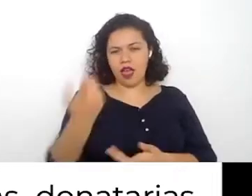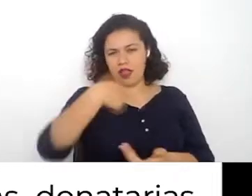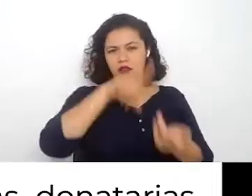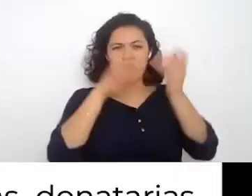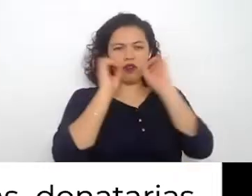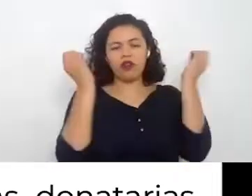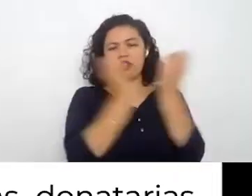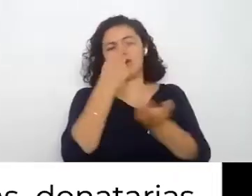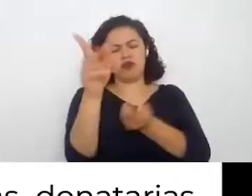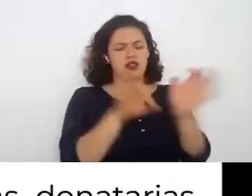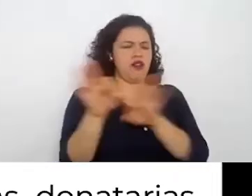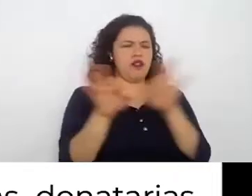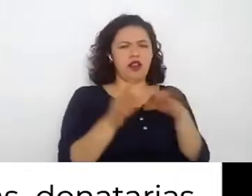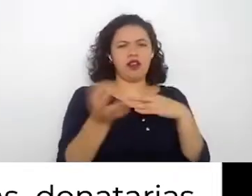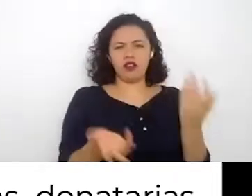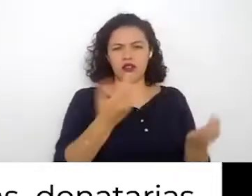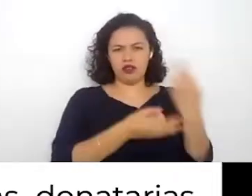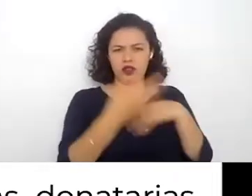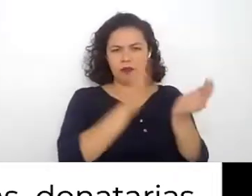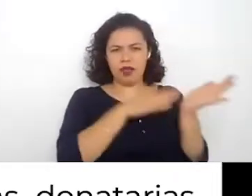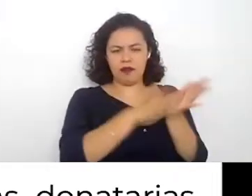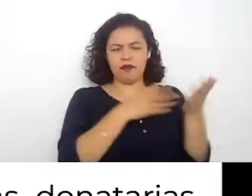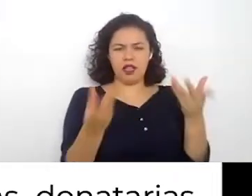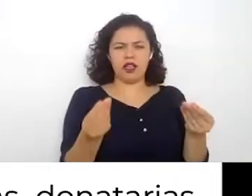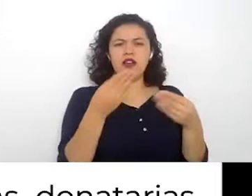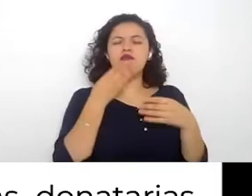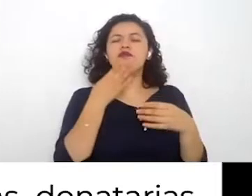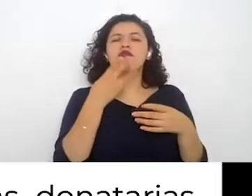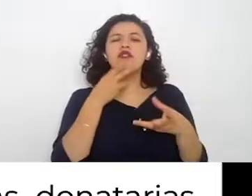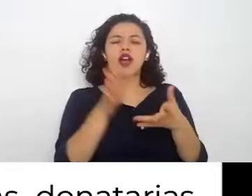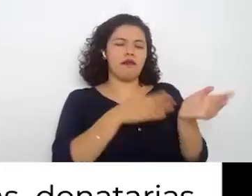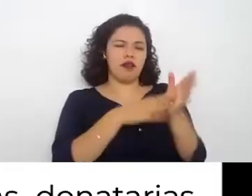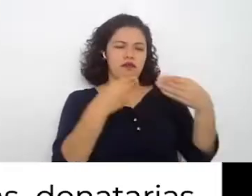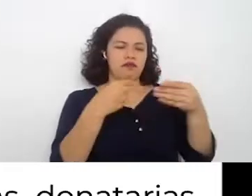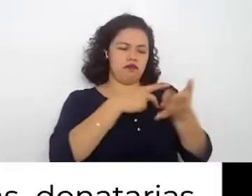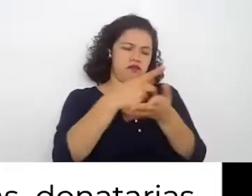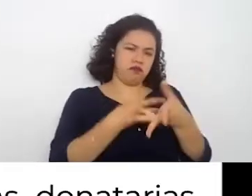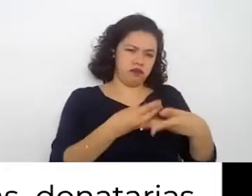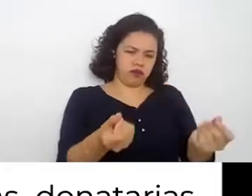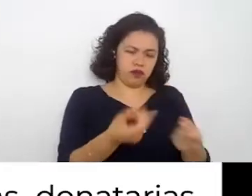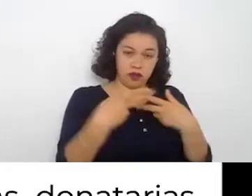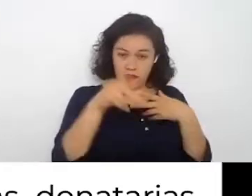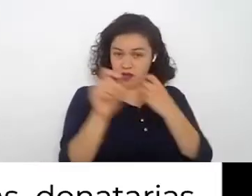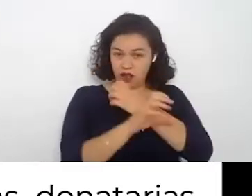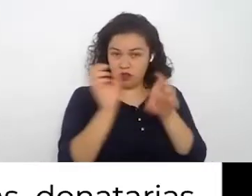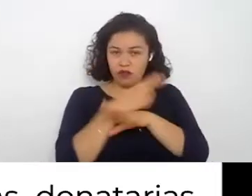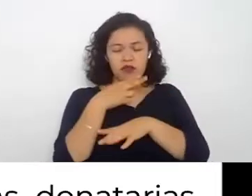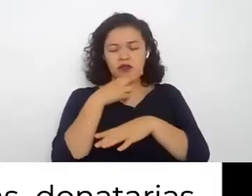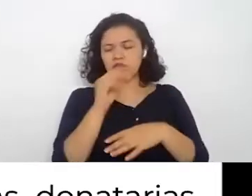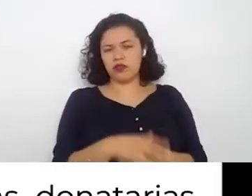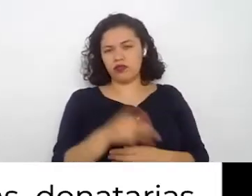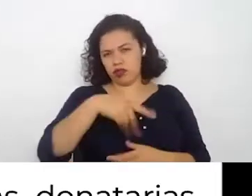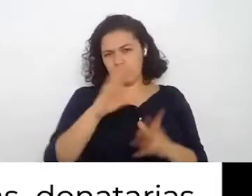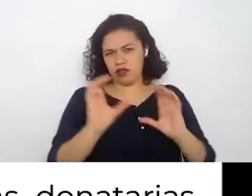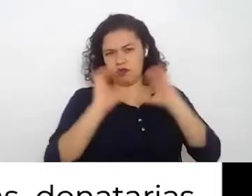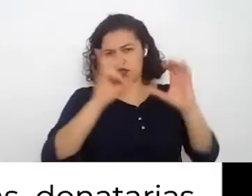todas sus operaciones, lo que compró de papelería, se utilizó en papelería, ¿verdad? Y no tenía más. Entonces, tengan mucho cuidado